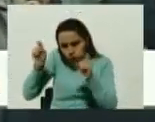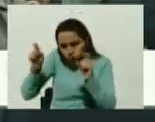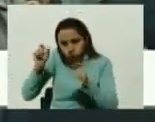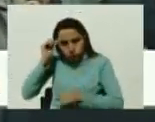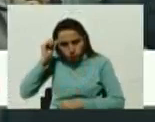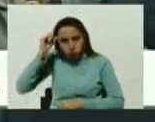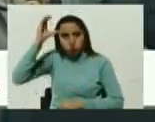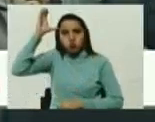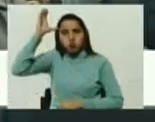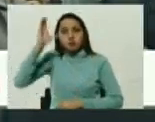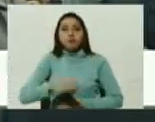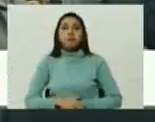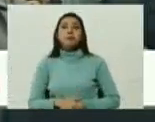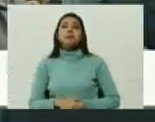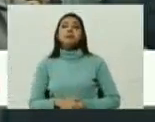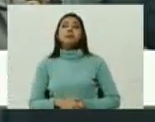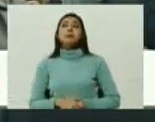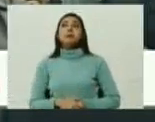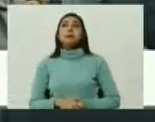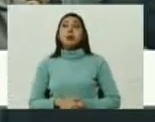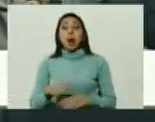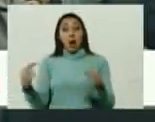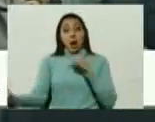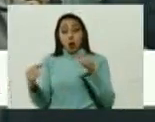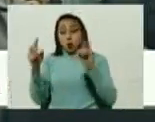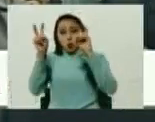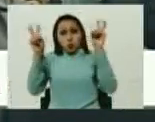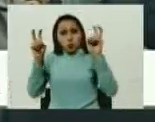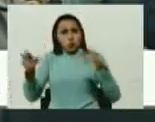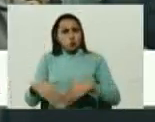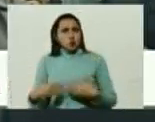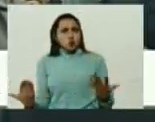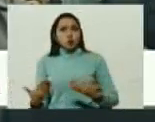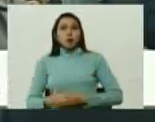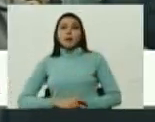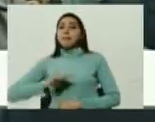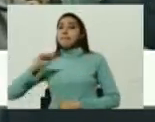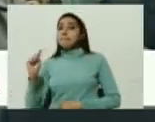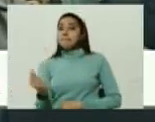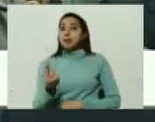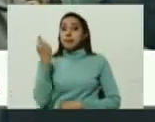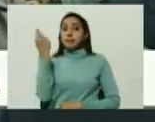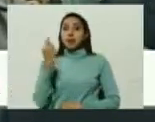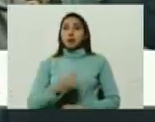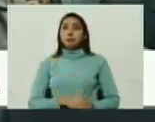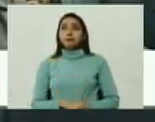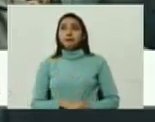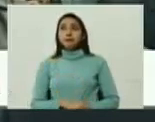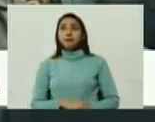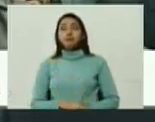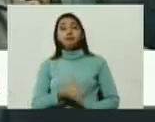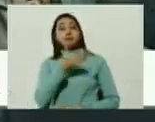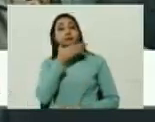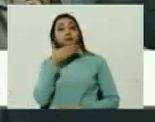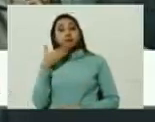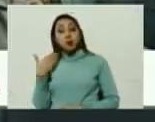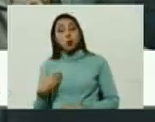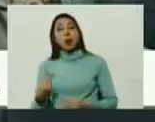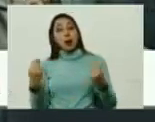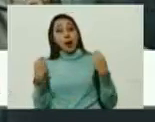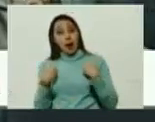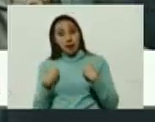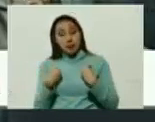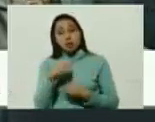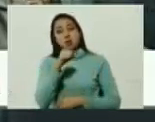para llegar a este tema y a este punto primero hay que mejorar la calidad de vida de todos